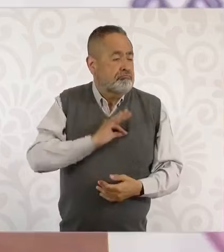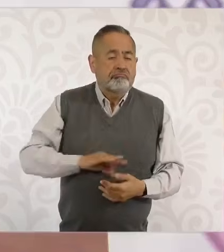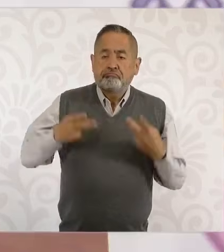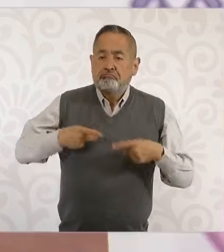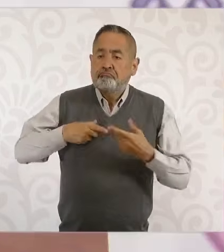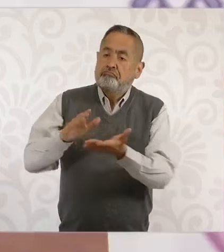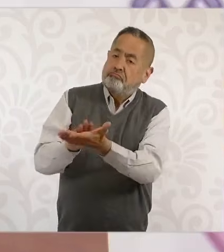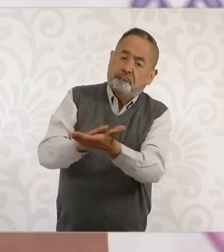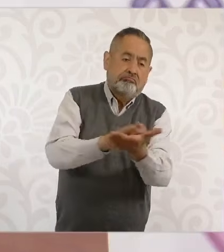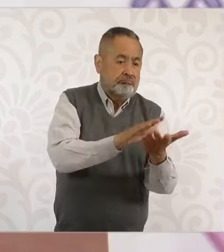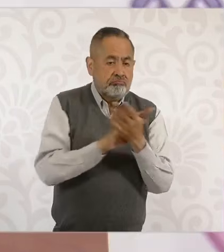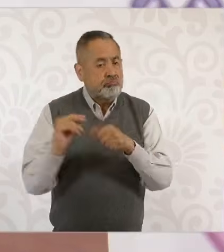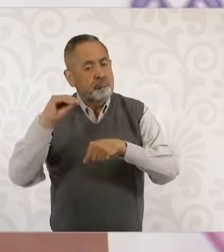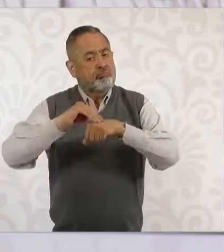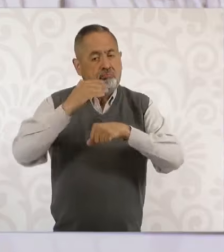comportamiento,